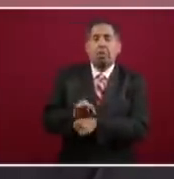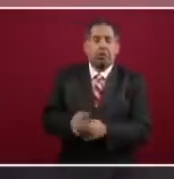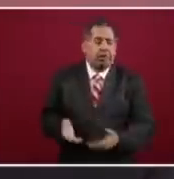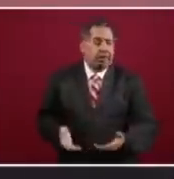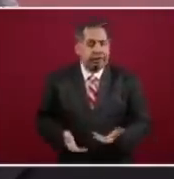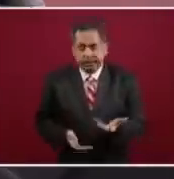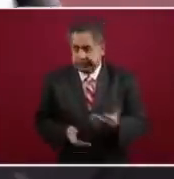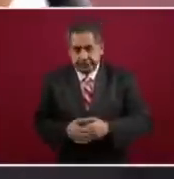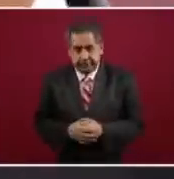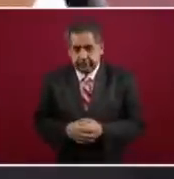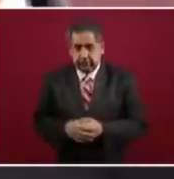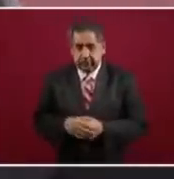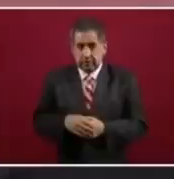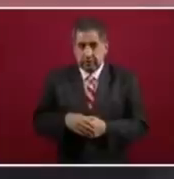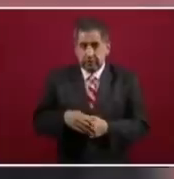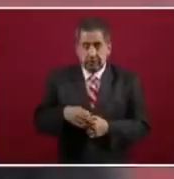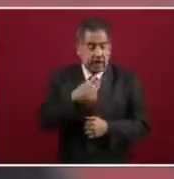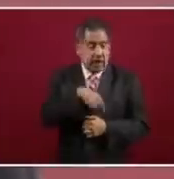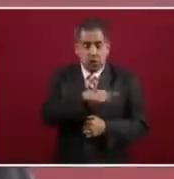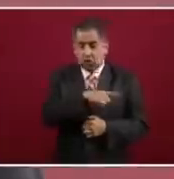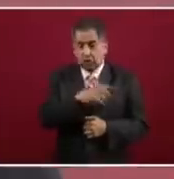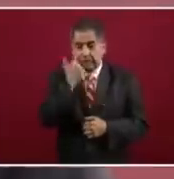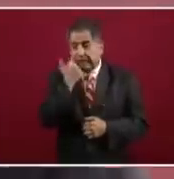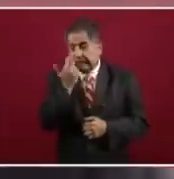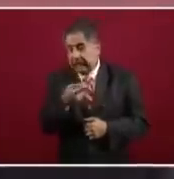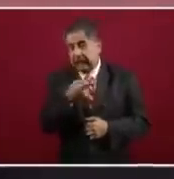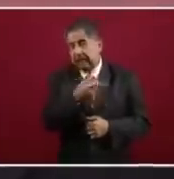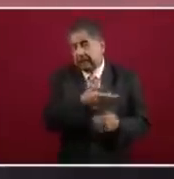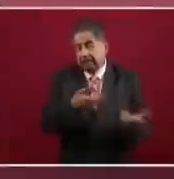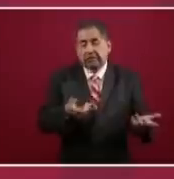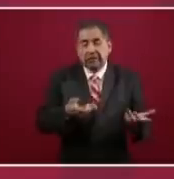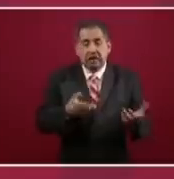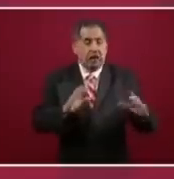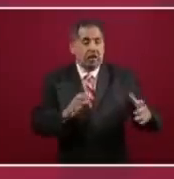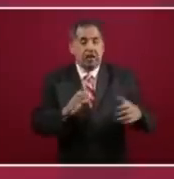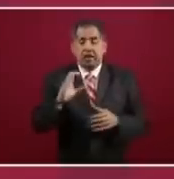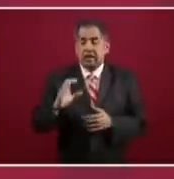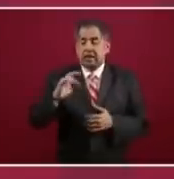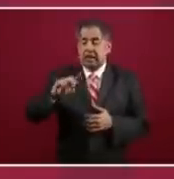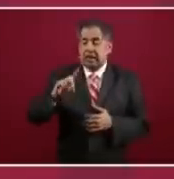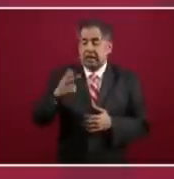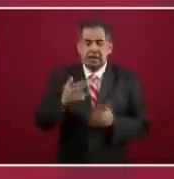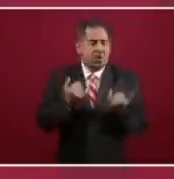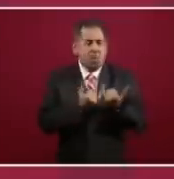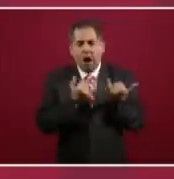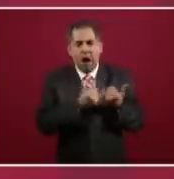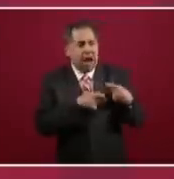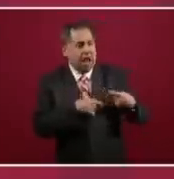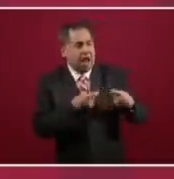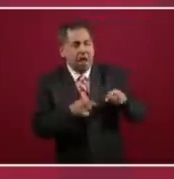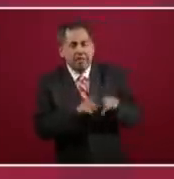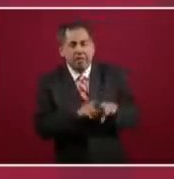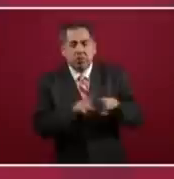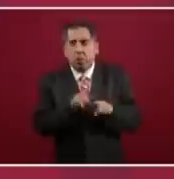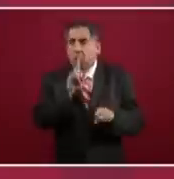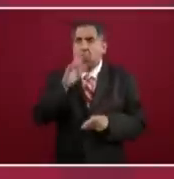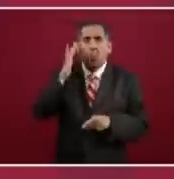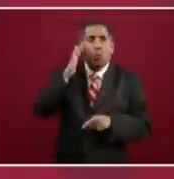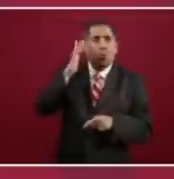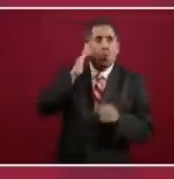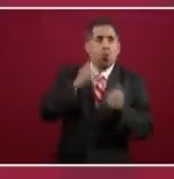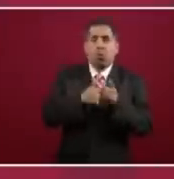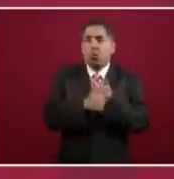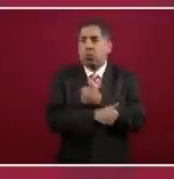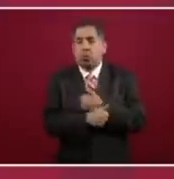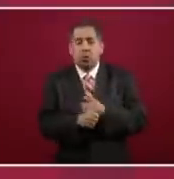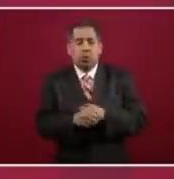entonces quisieran que la comisión de derechos humanos siguiera este convertido en